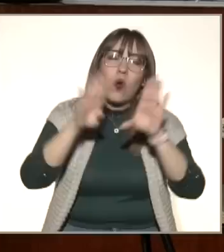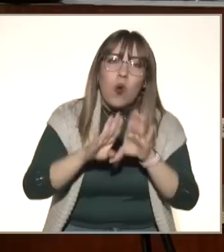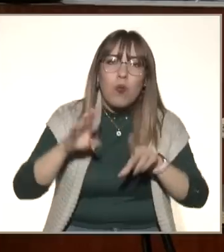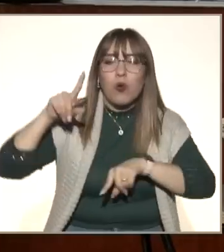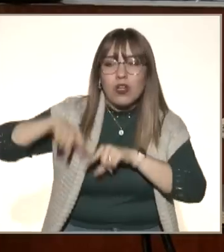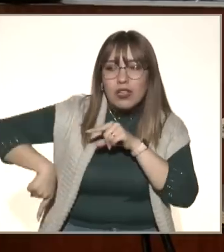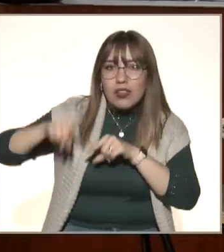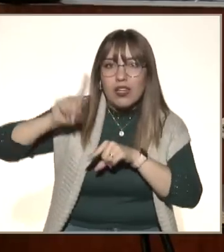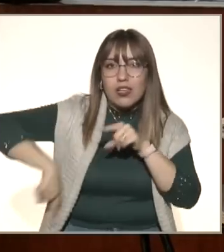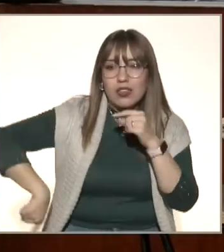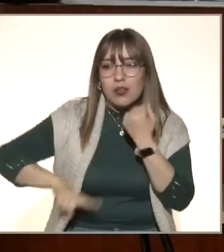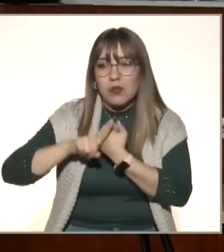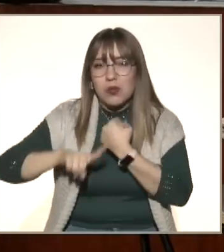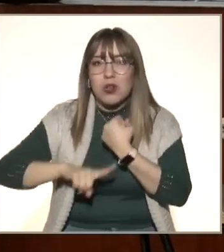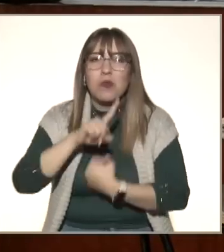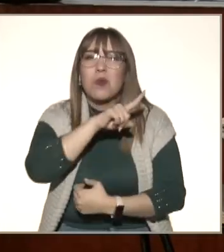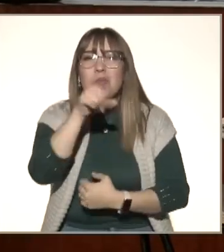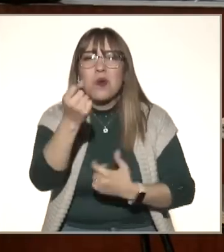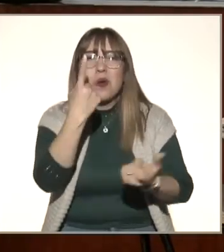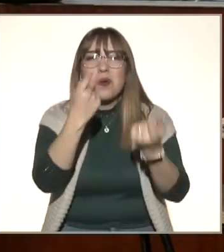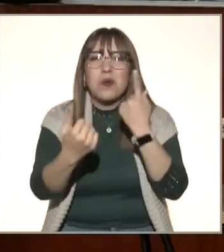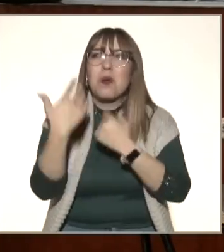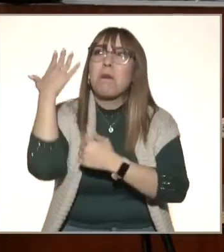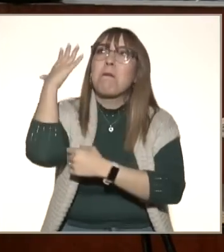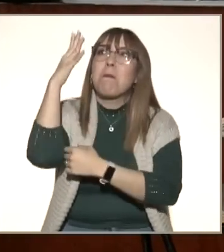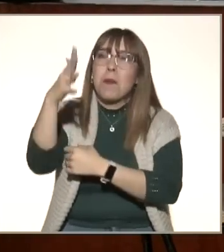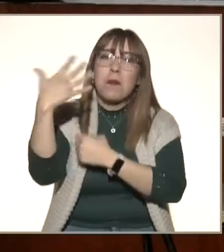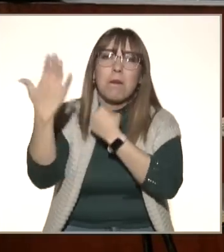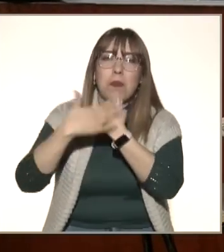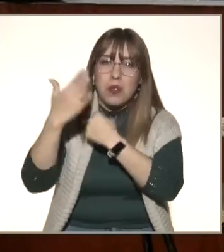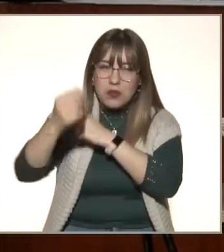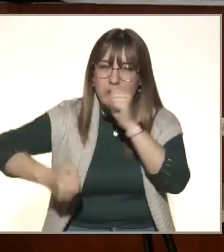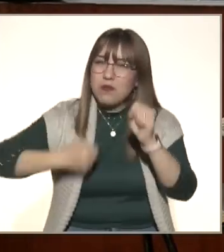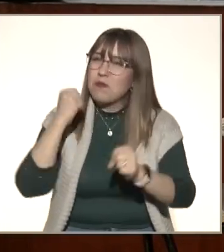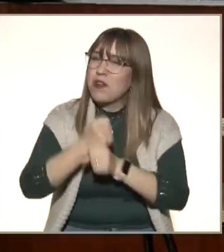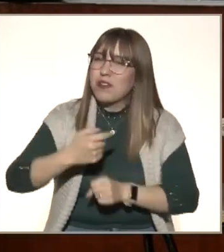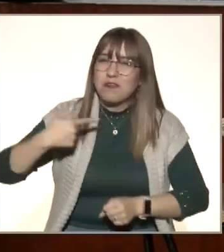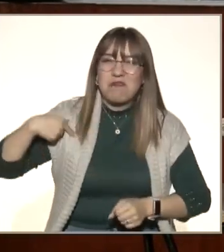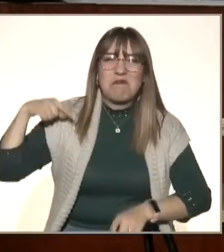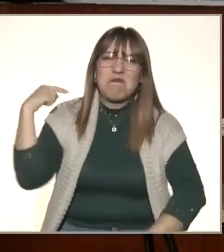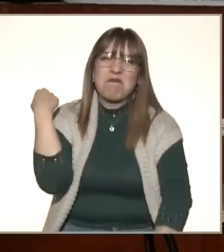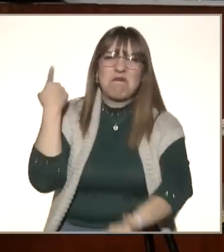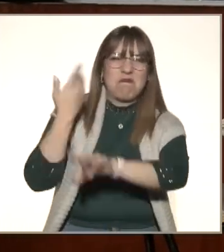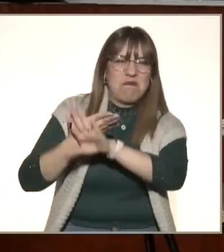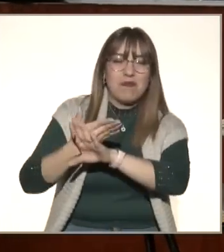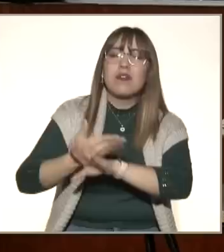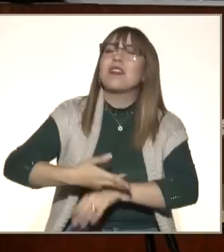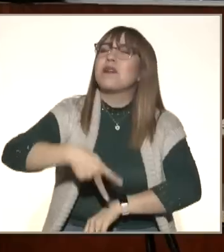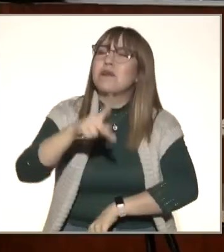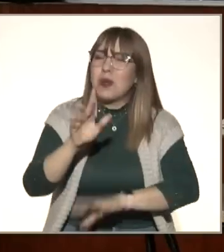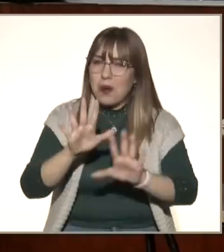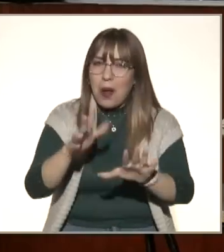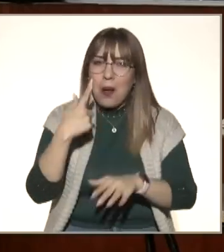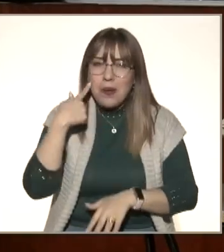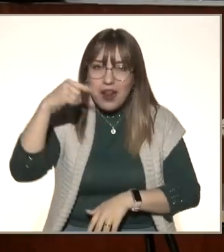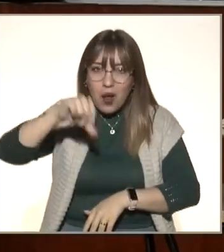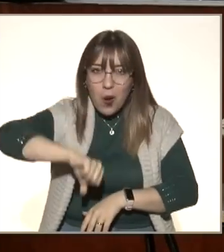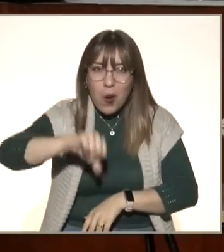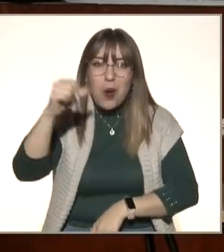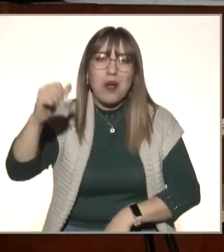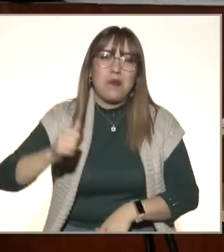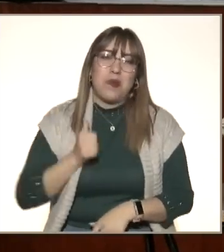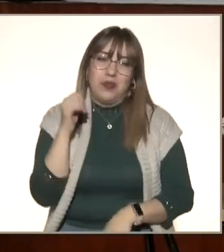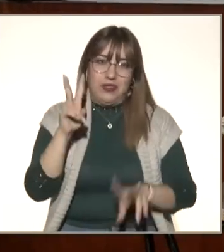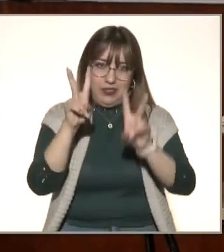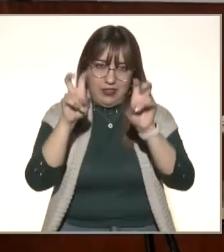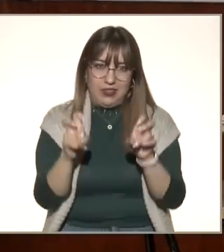muchos dirán, el próximo año me la va a pagar. Pero miren, este espacio es pensado para eso, para cómo poder lidiar con este tipo de